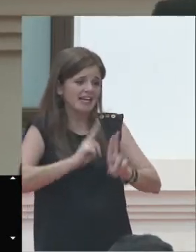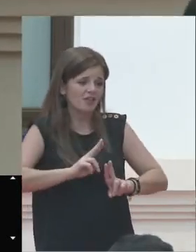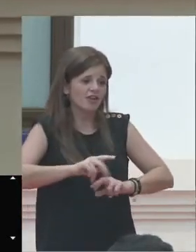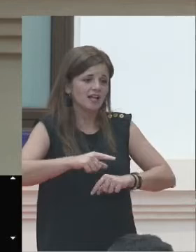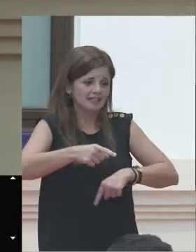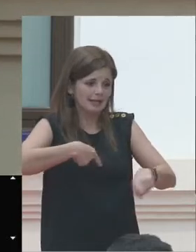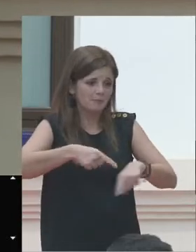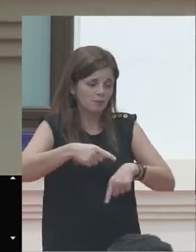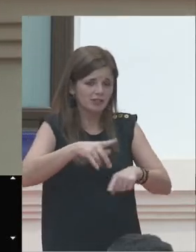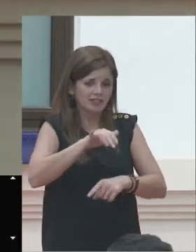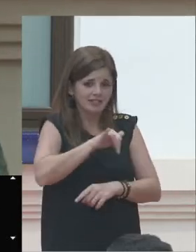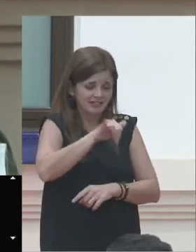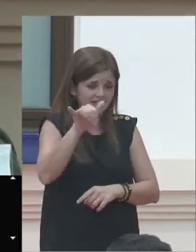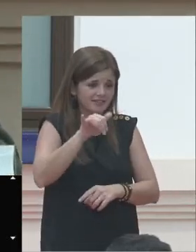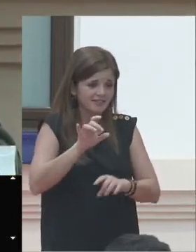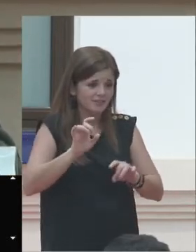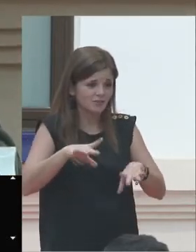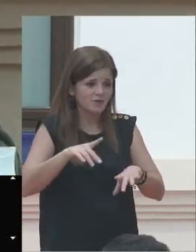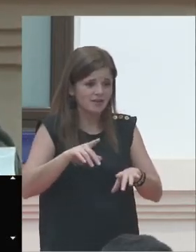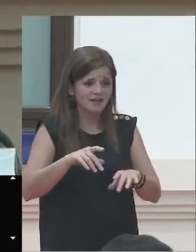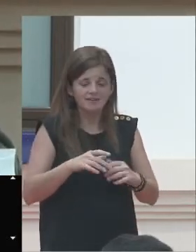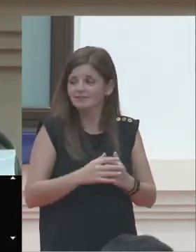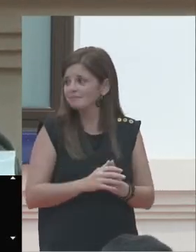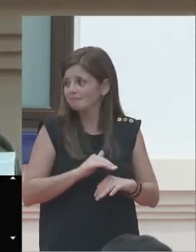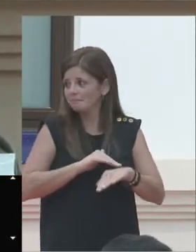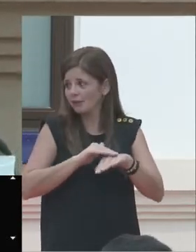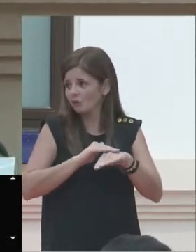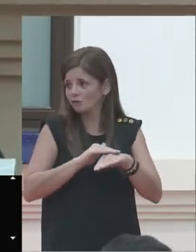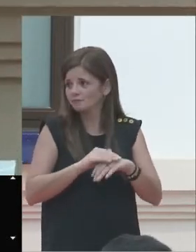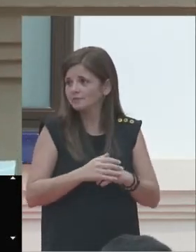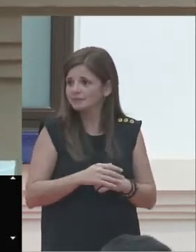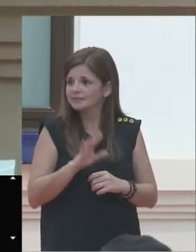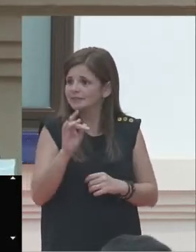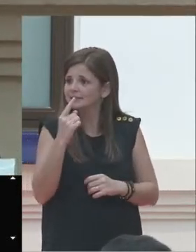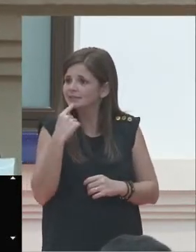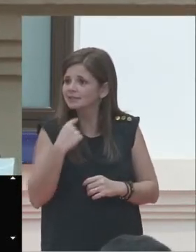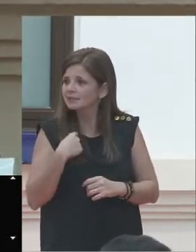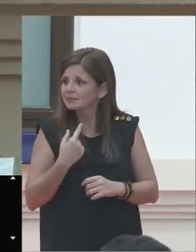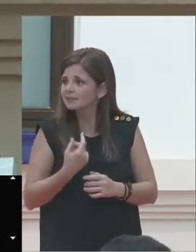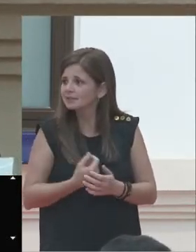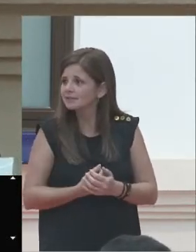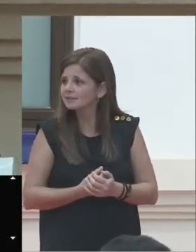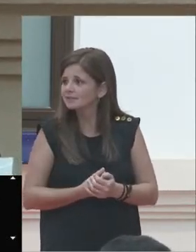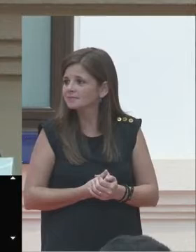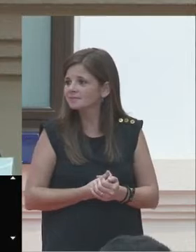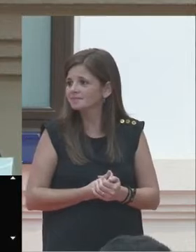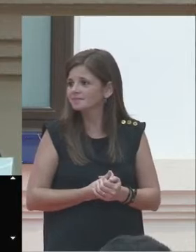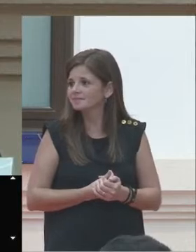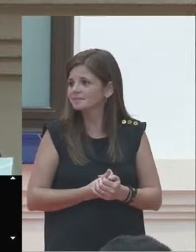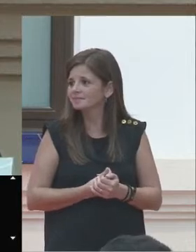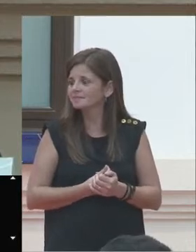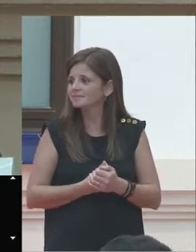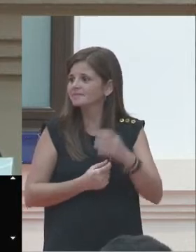poco el Parlamento. Perdón. Sí, dinos.